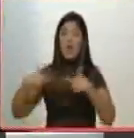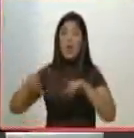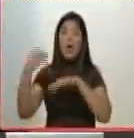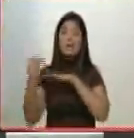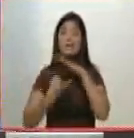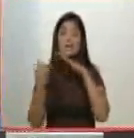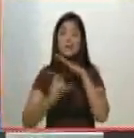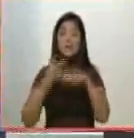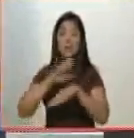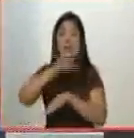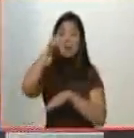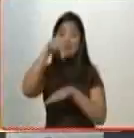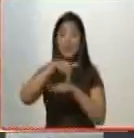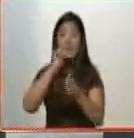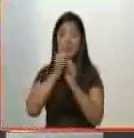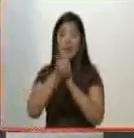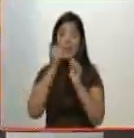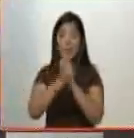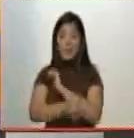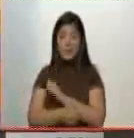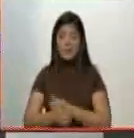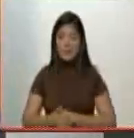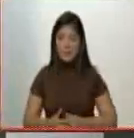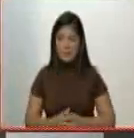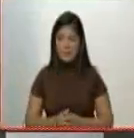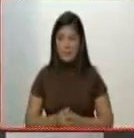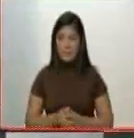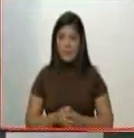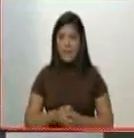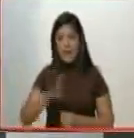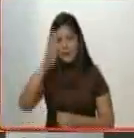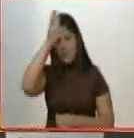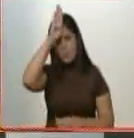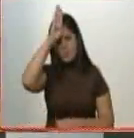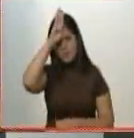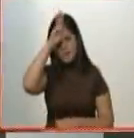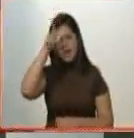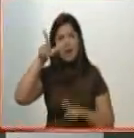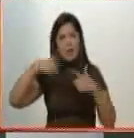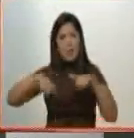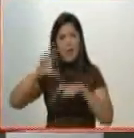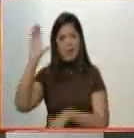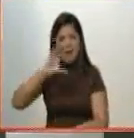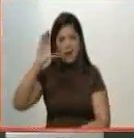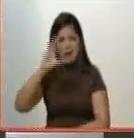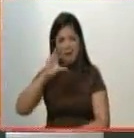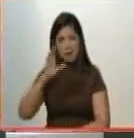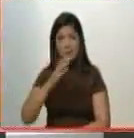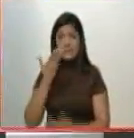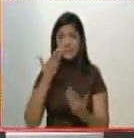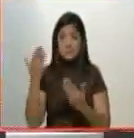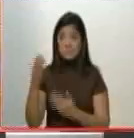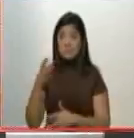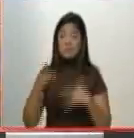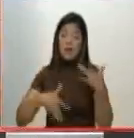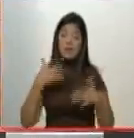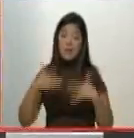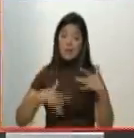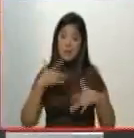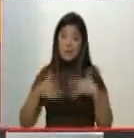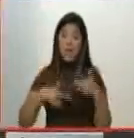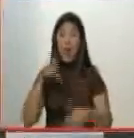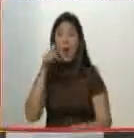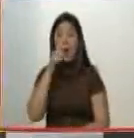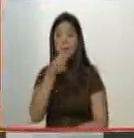Instituto Nacional de Deportes en Montalbán, esto en el Distrito Capital. Le da cobertura a esta actividad nuestro